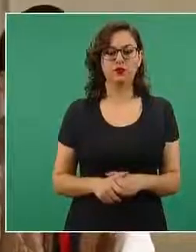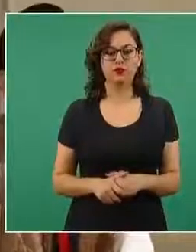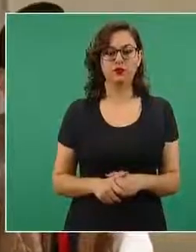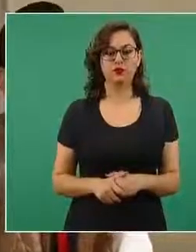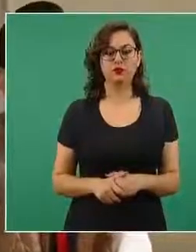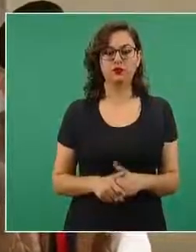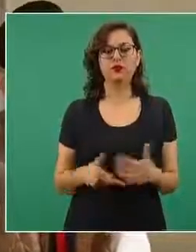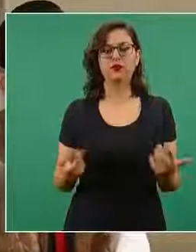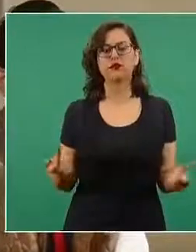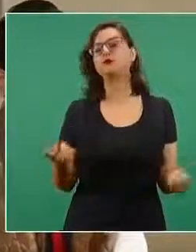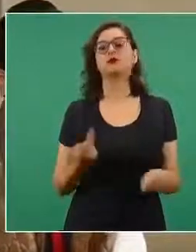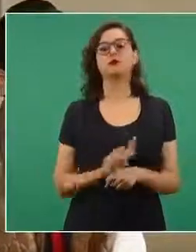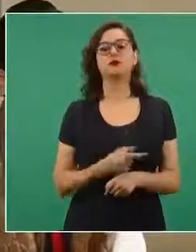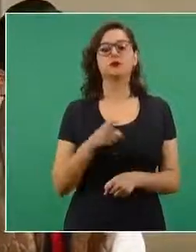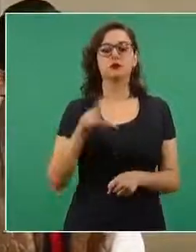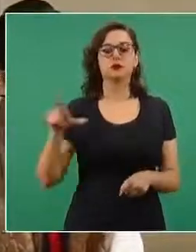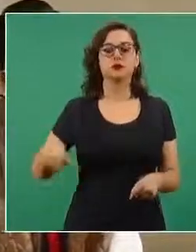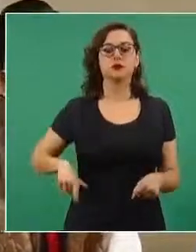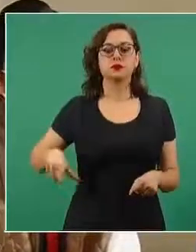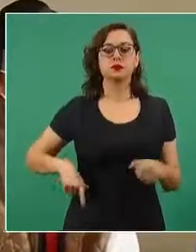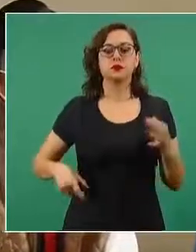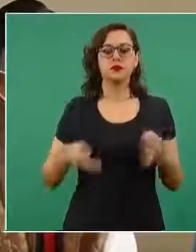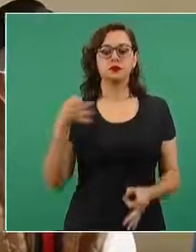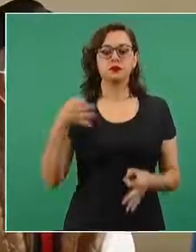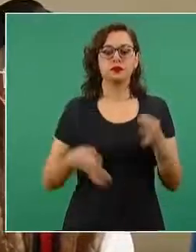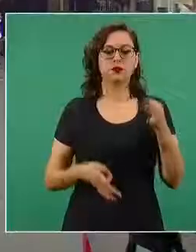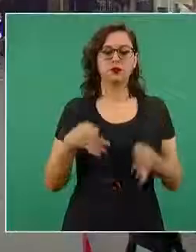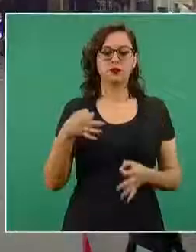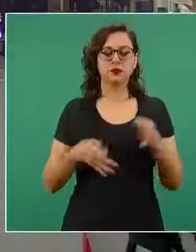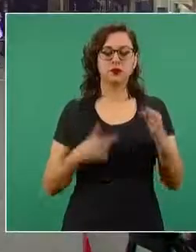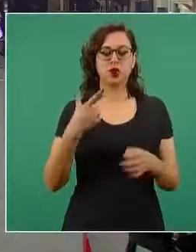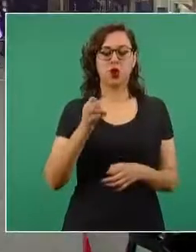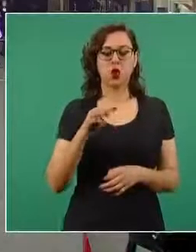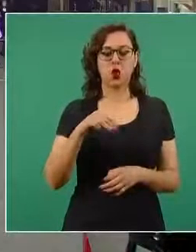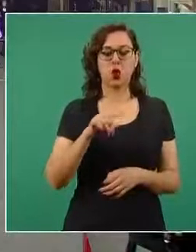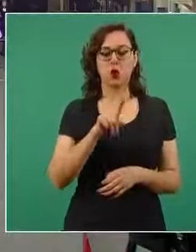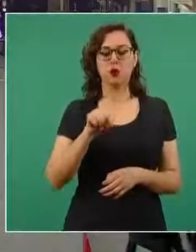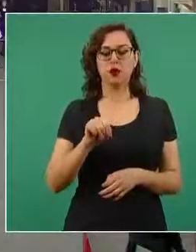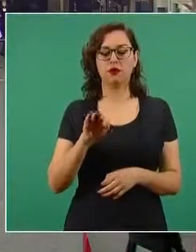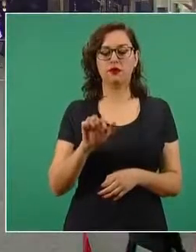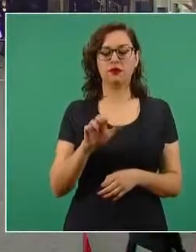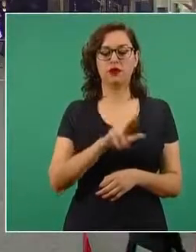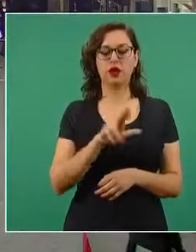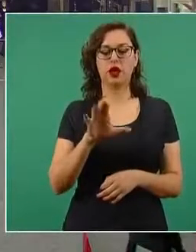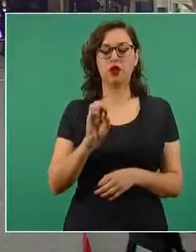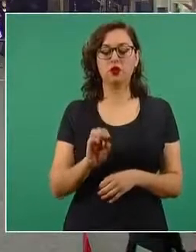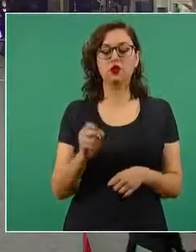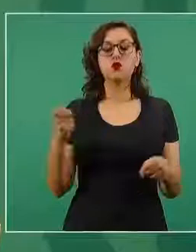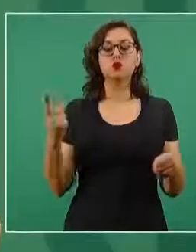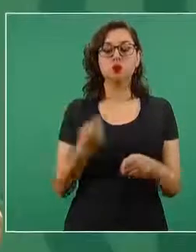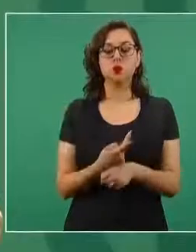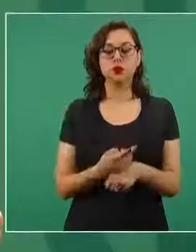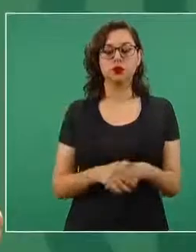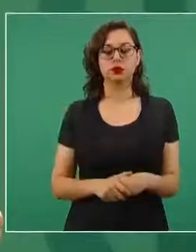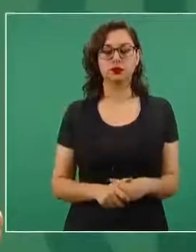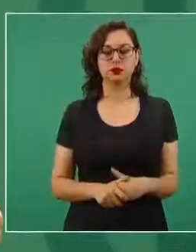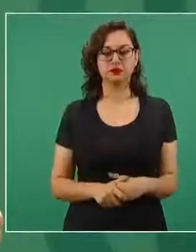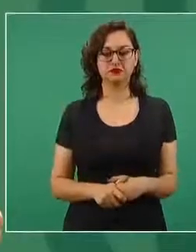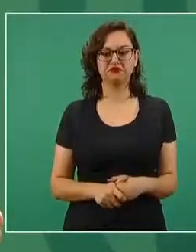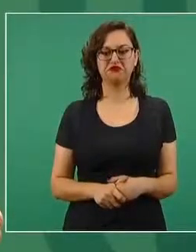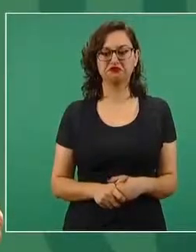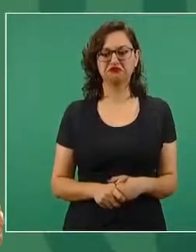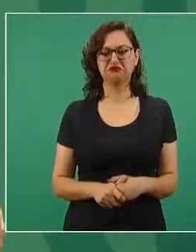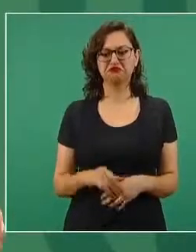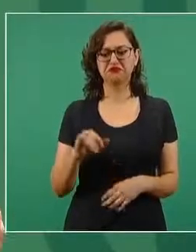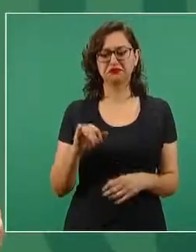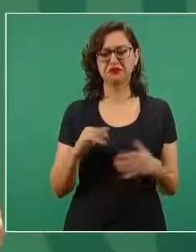Gómez Fierro, que ahora va contra la ley de hidrocarburos? Es pues entendible,